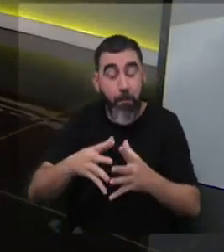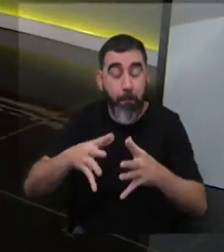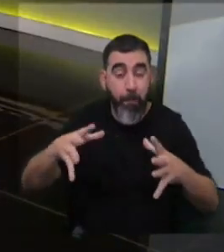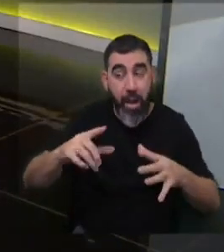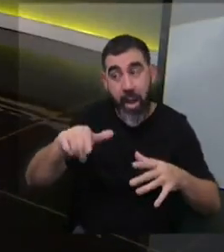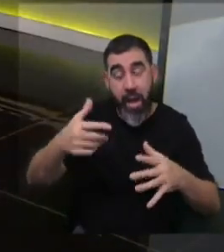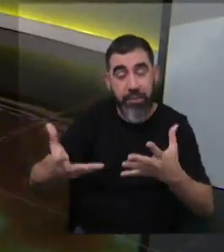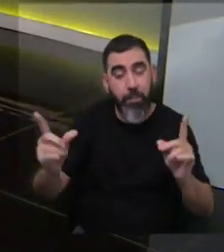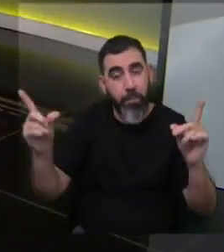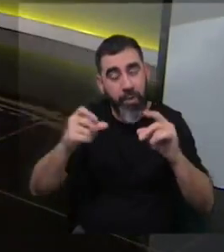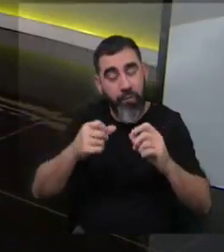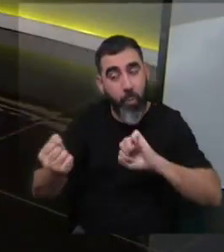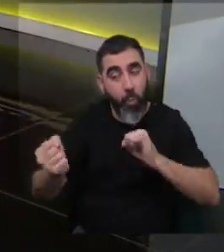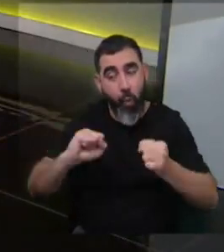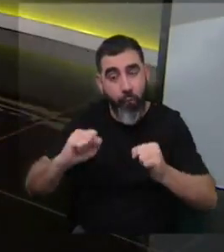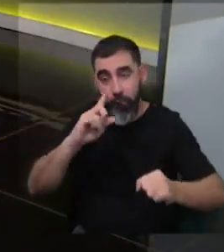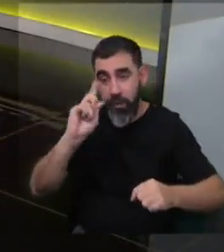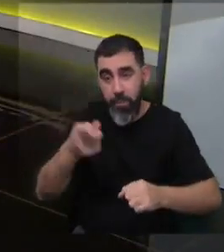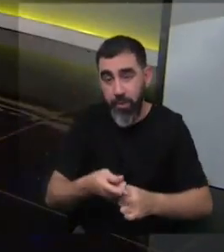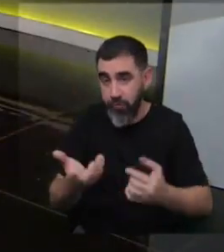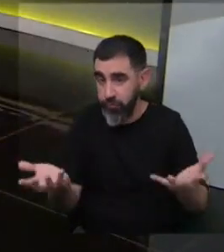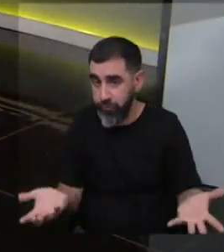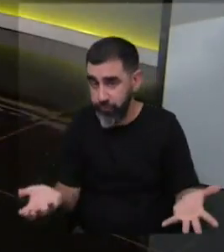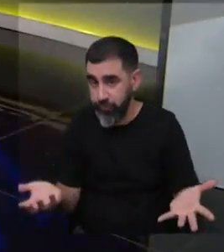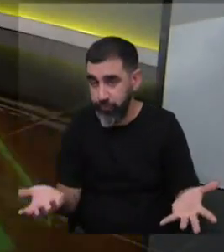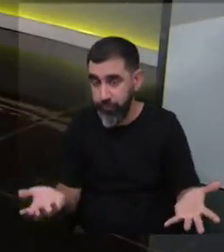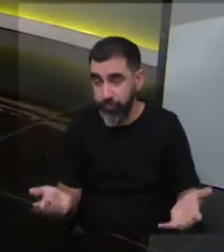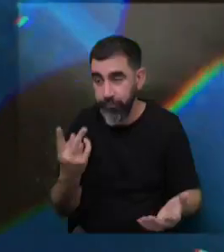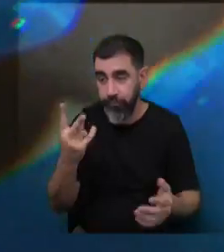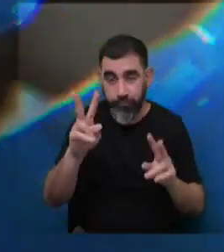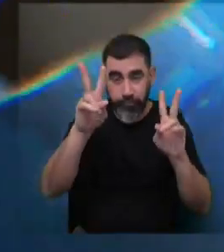él es más difícil agarrar velocidad? Entonces acá tenemos dos